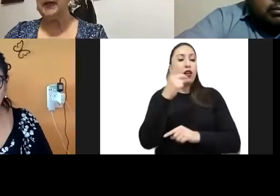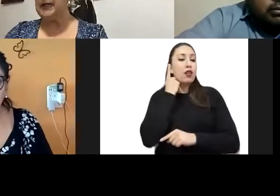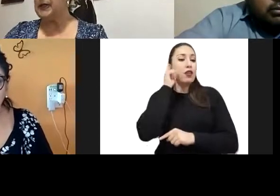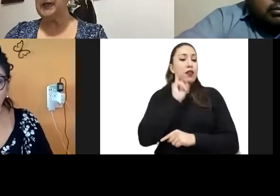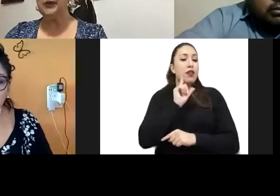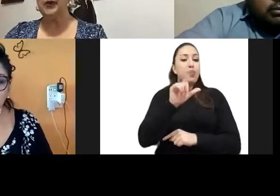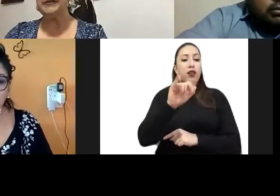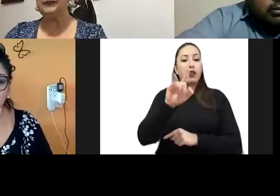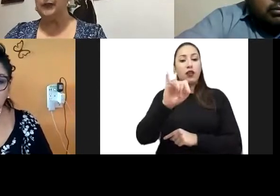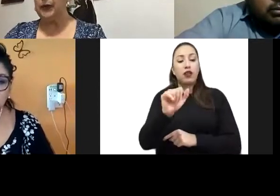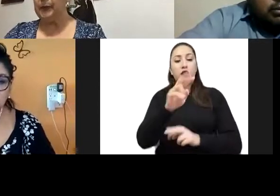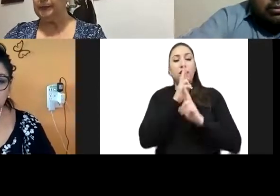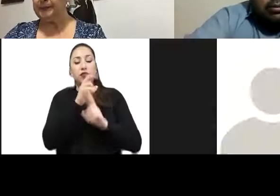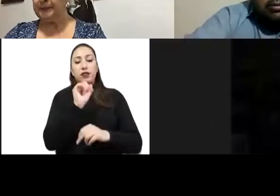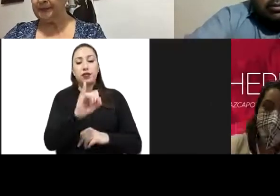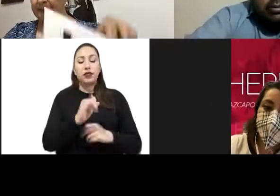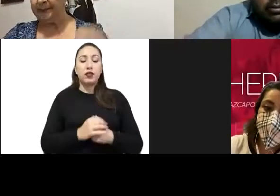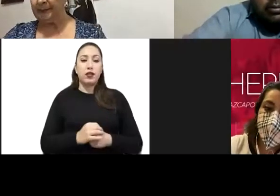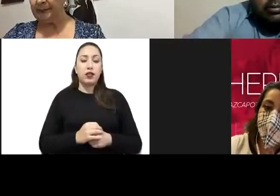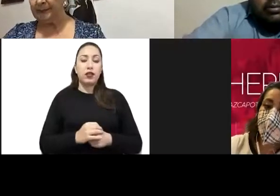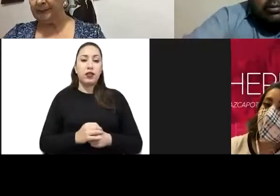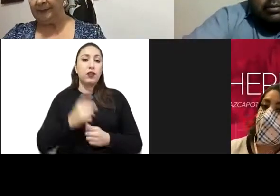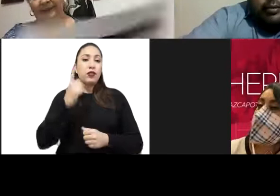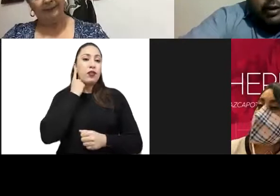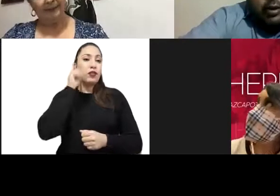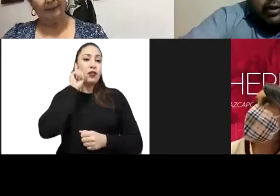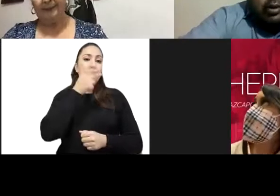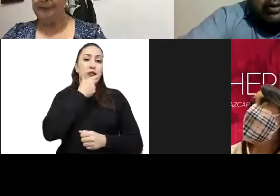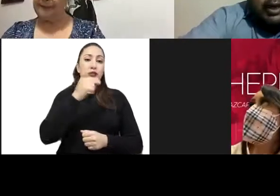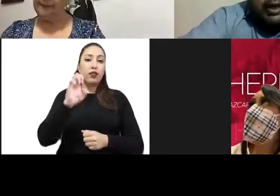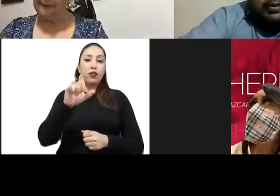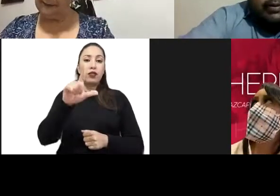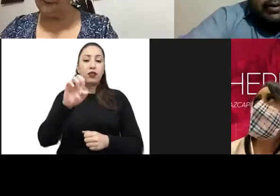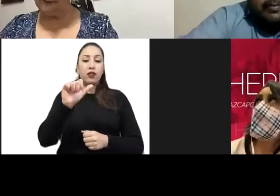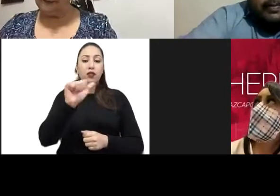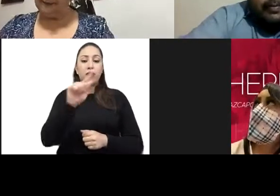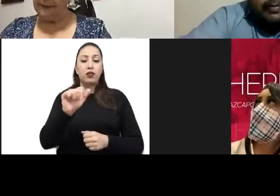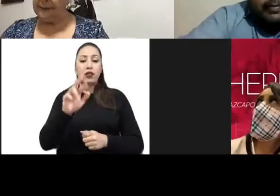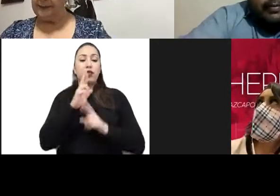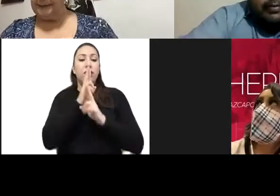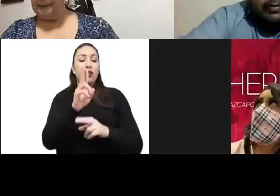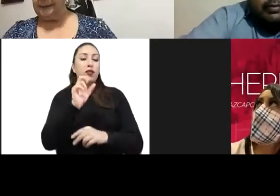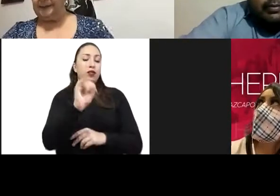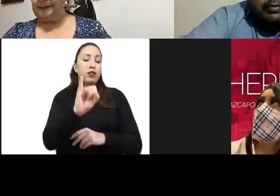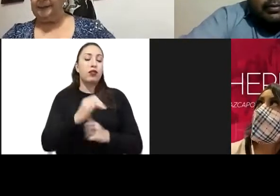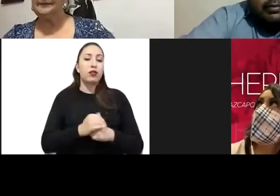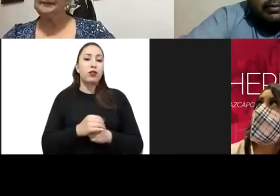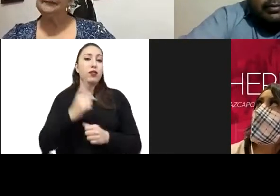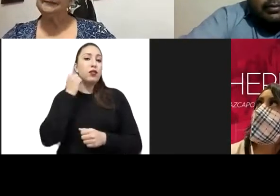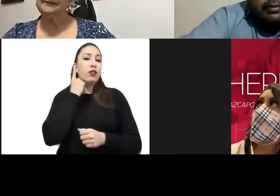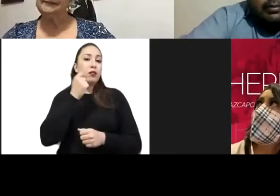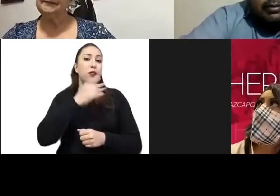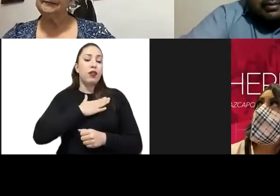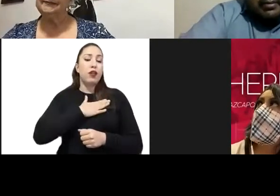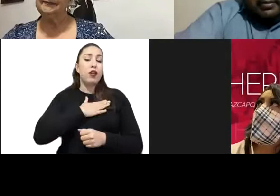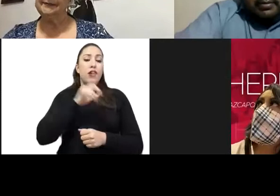Lilia María Sarmiento Gómez, a favor. Gracias. Diputada Eleazar Rubio Aldarán. Rubio Aldarán, a favor. Muchísimas gracias. La de la voz, Lizeth